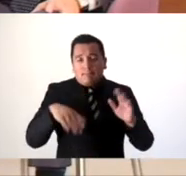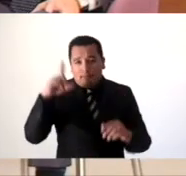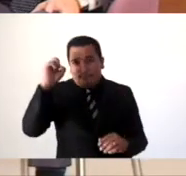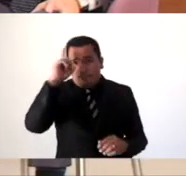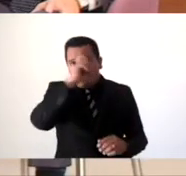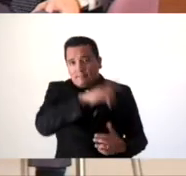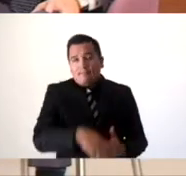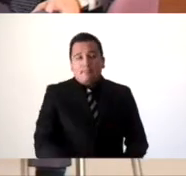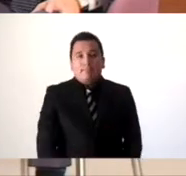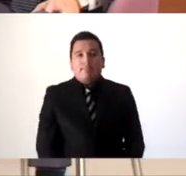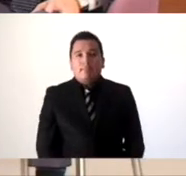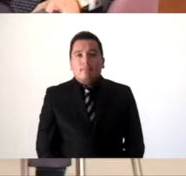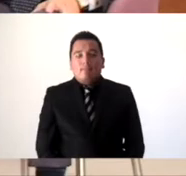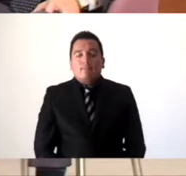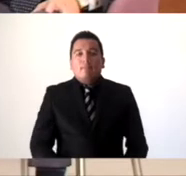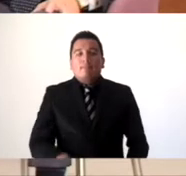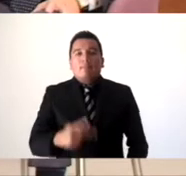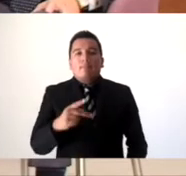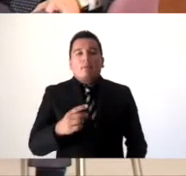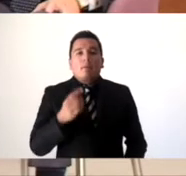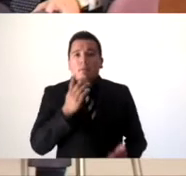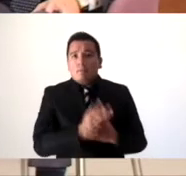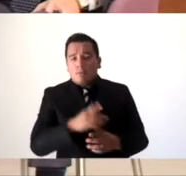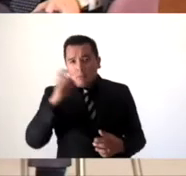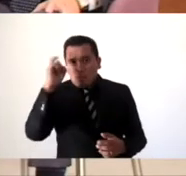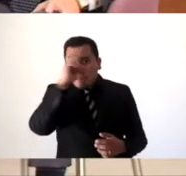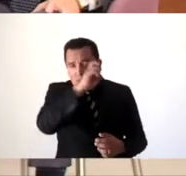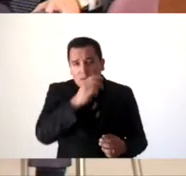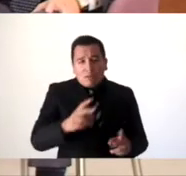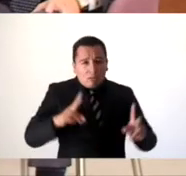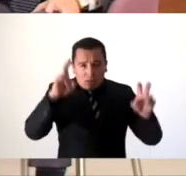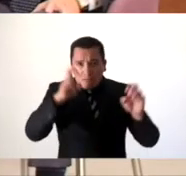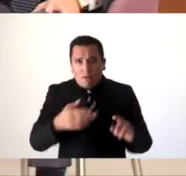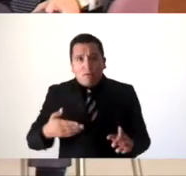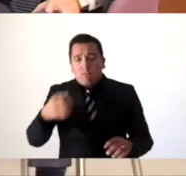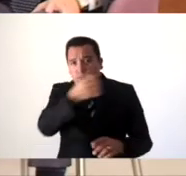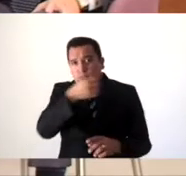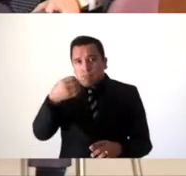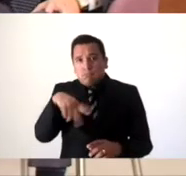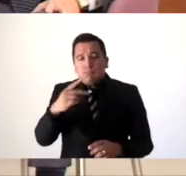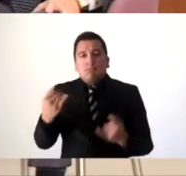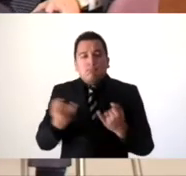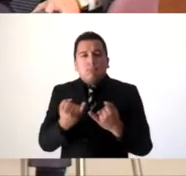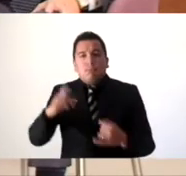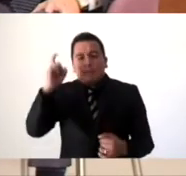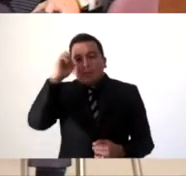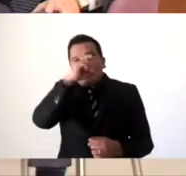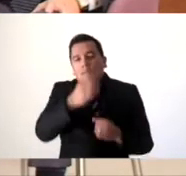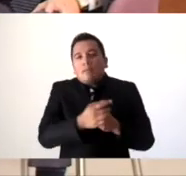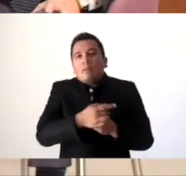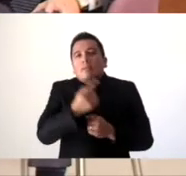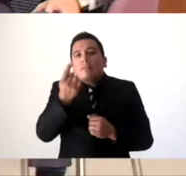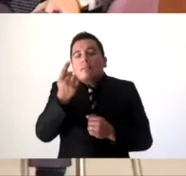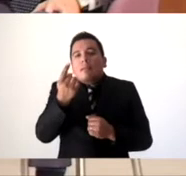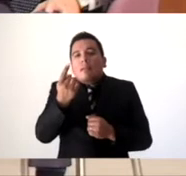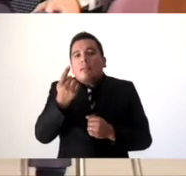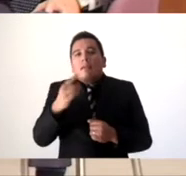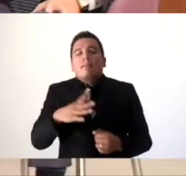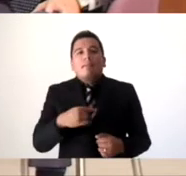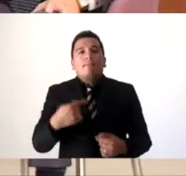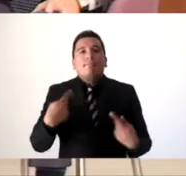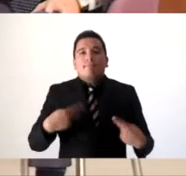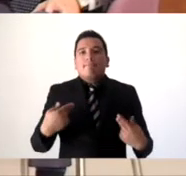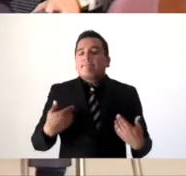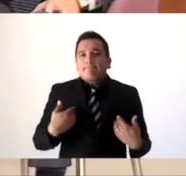que son muy complicadas y que no solamente son muy complicadas desde el punto de vista de la organización, sino son muy complicadas desde el punto de